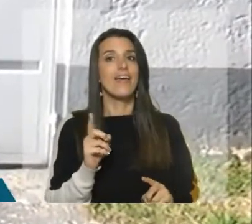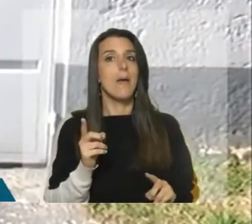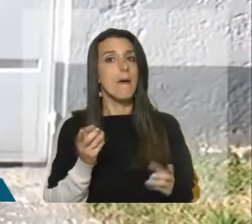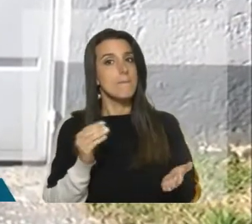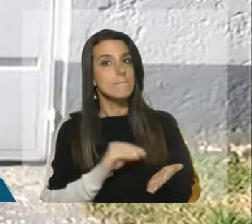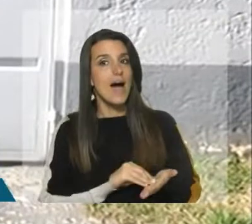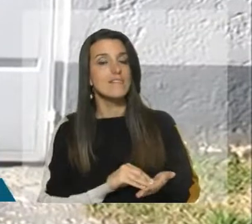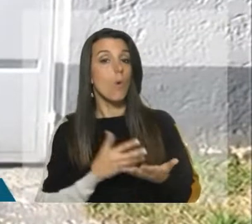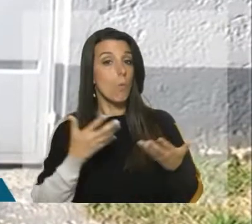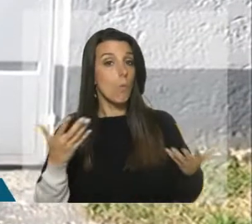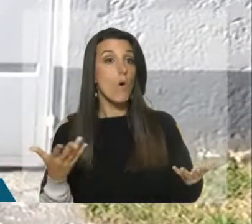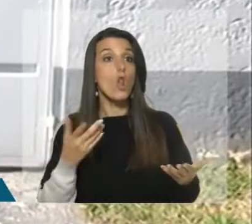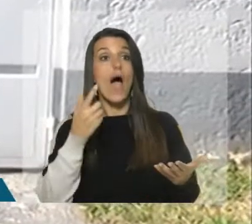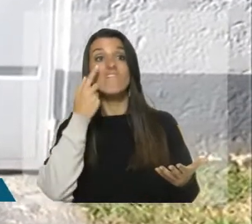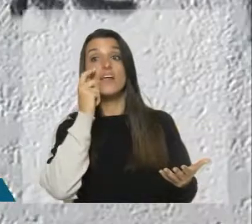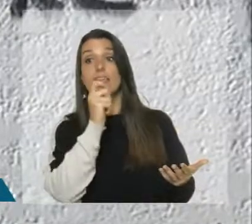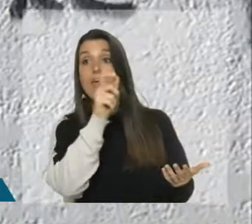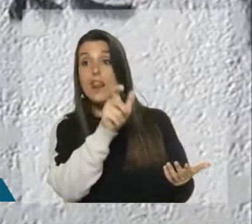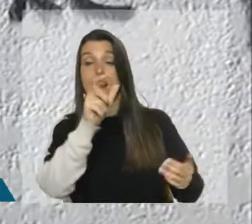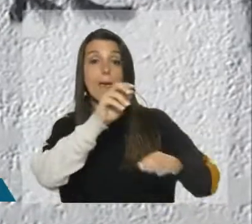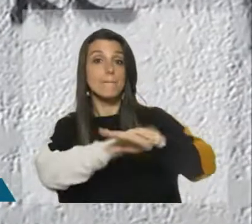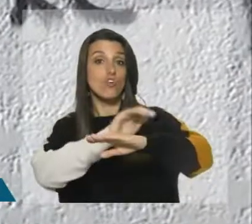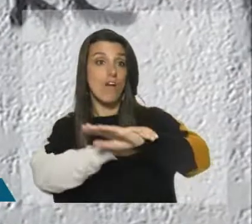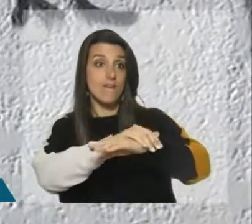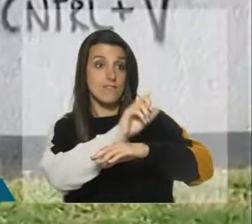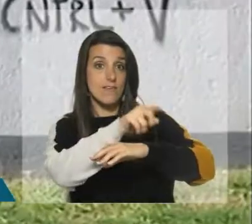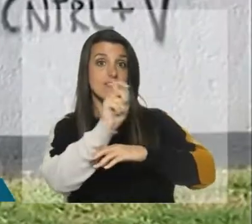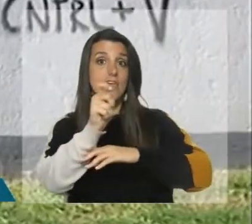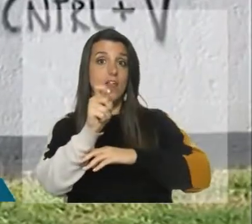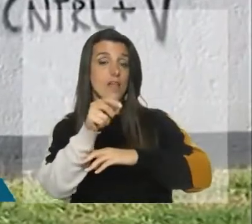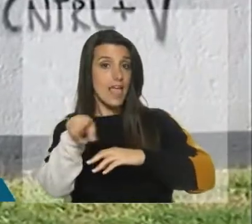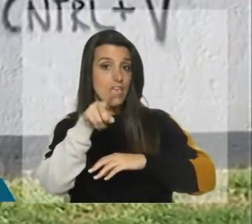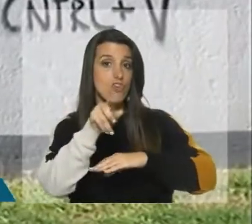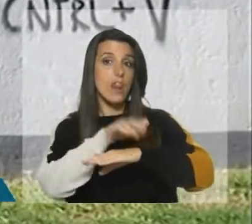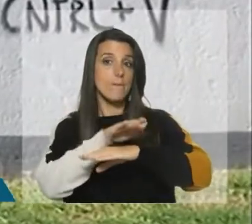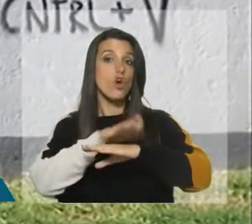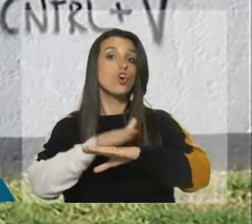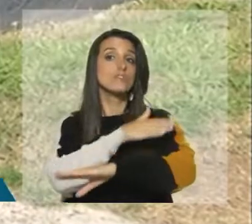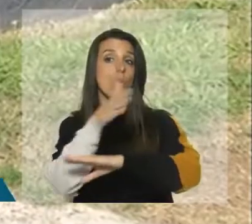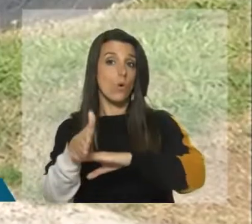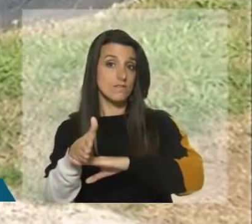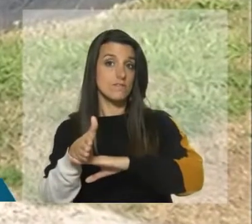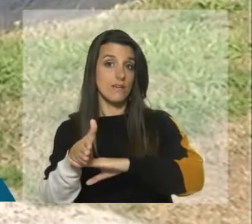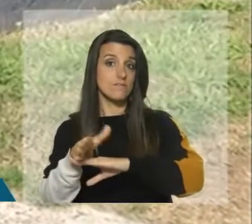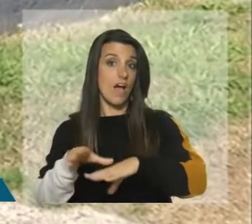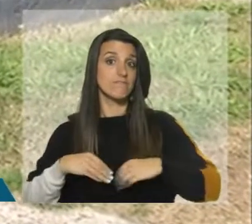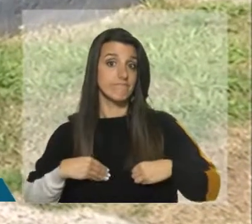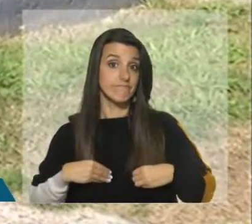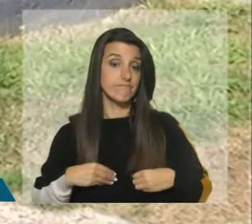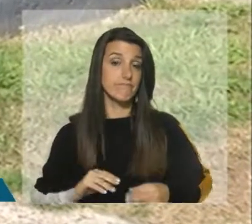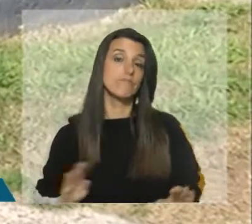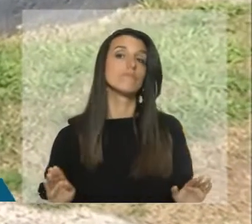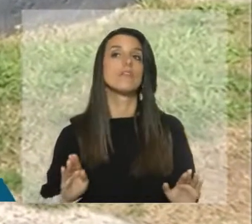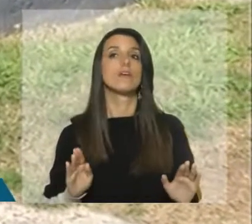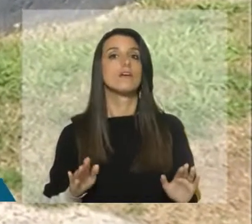si se identifican a los responsables, que asuman las consecuencias de su obrar.